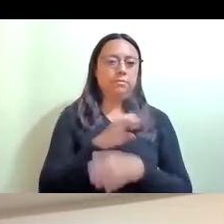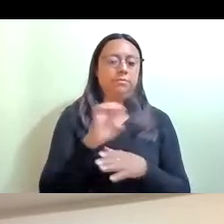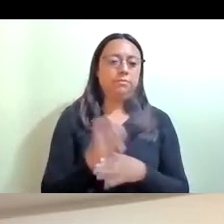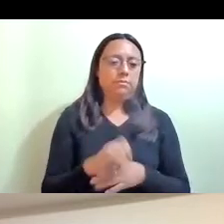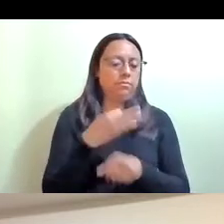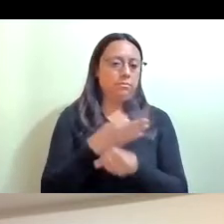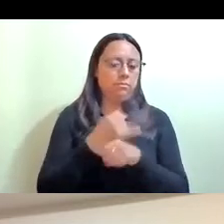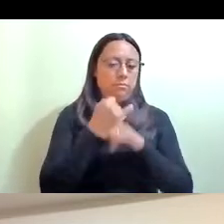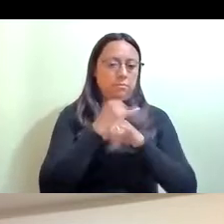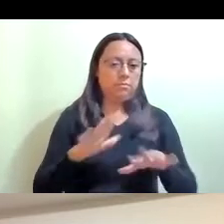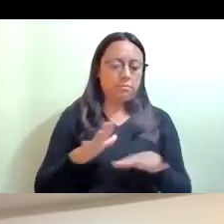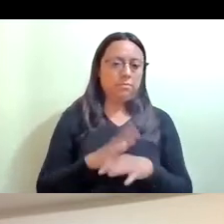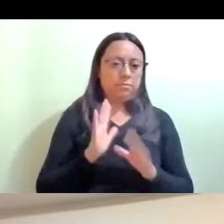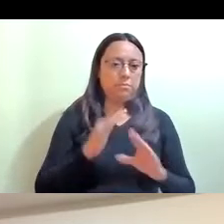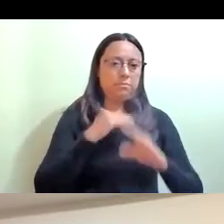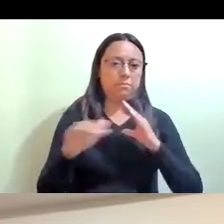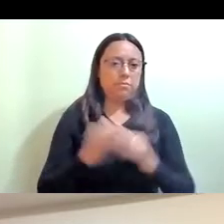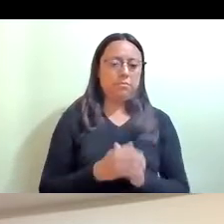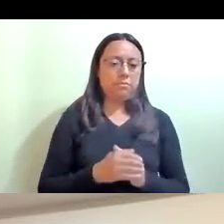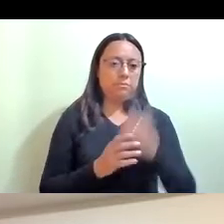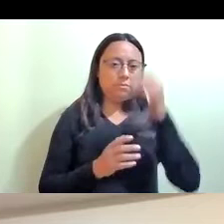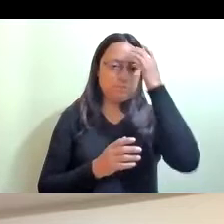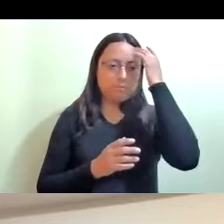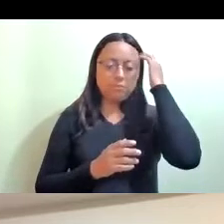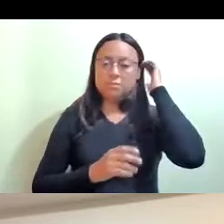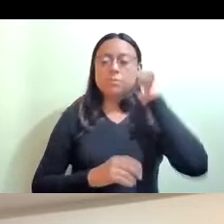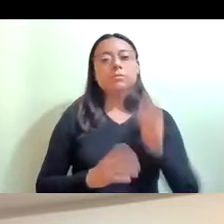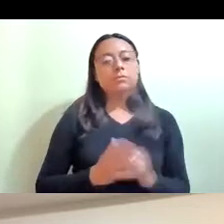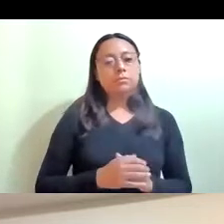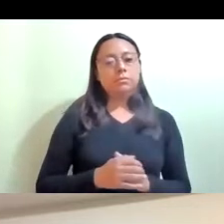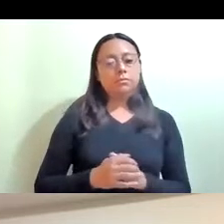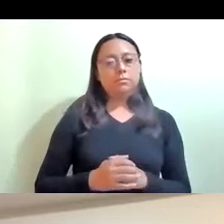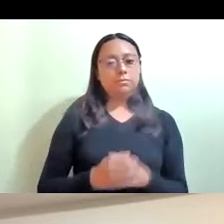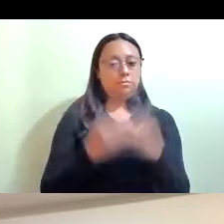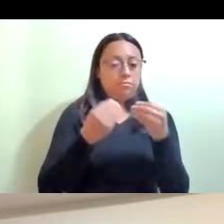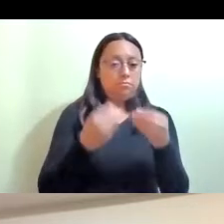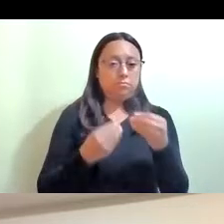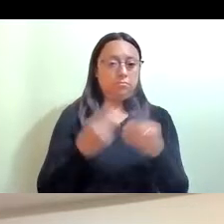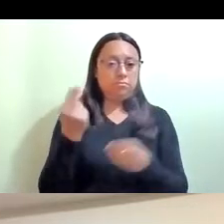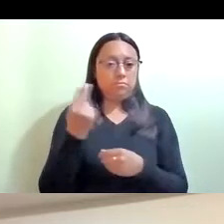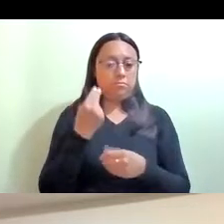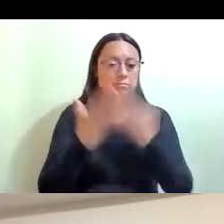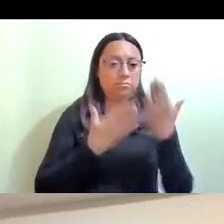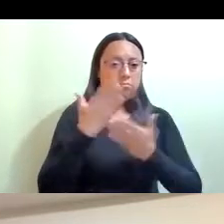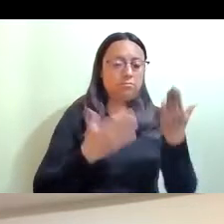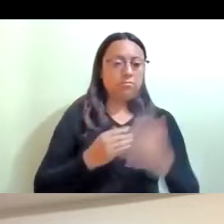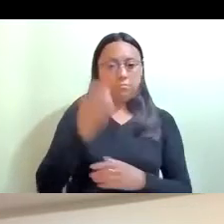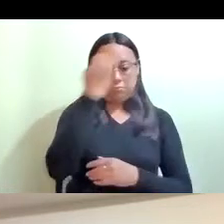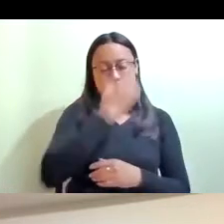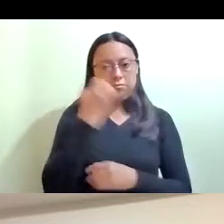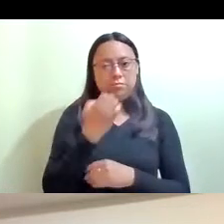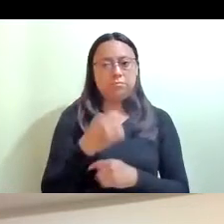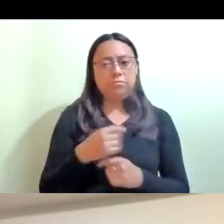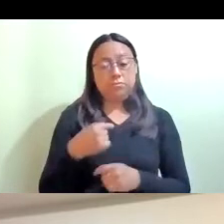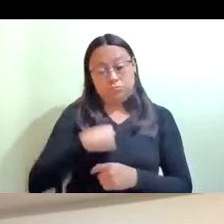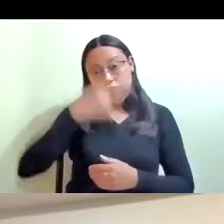ahorita envió el diputado Rubio, que es bastante, y hay que hacer un análisis para poder tomar la determinación, yo considero que no habría ningún problema